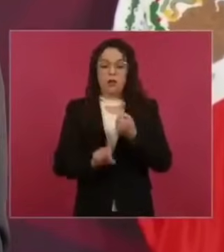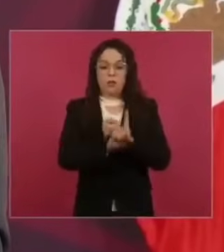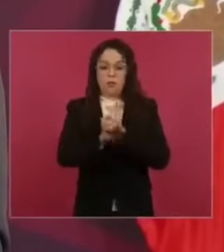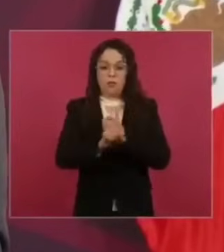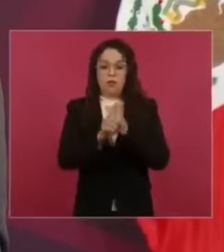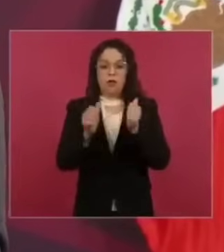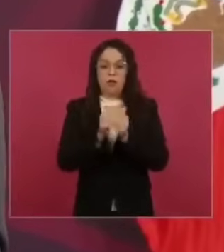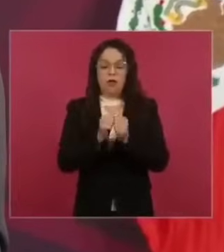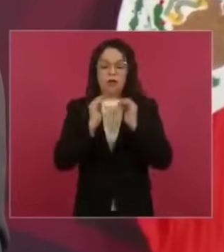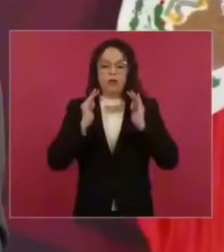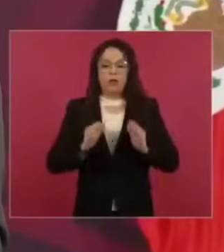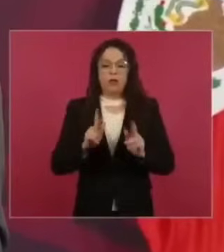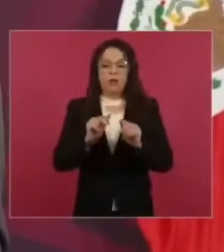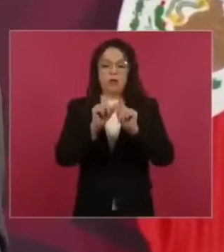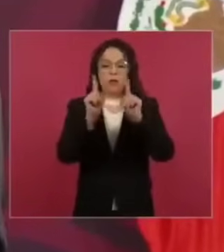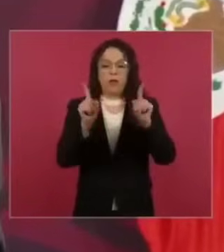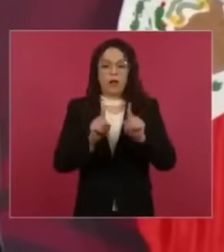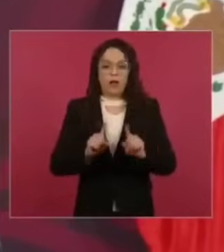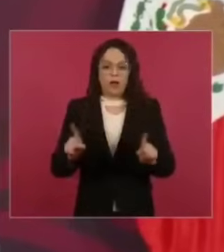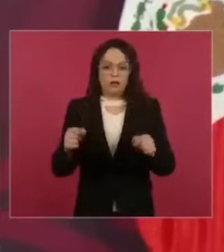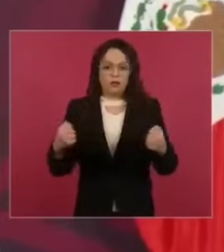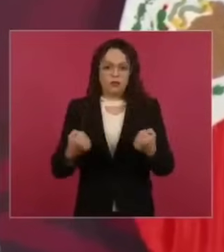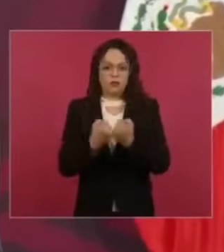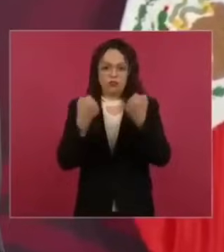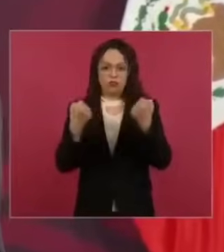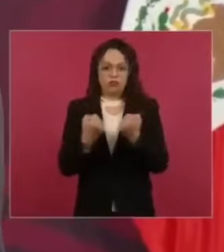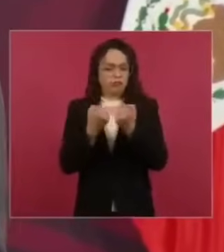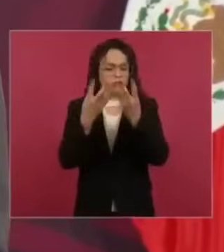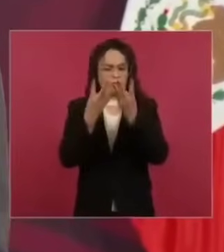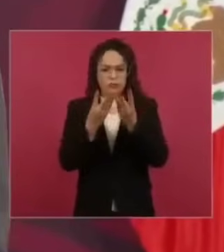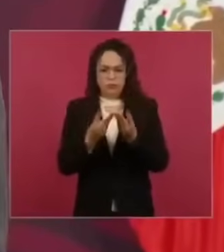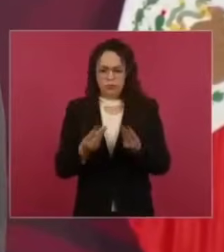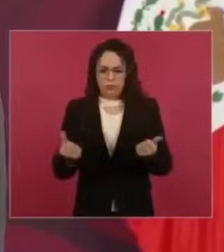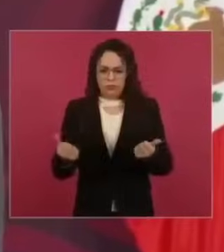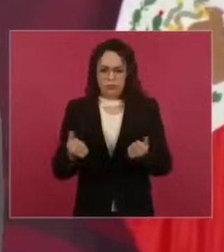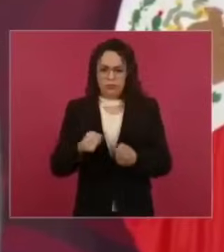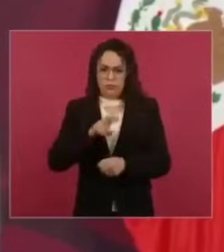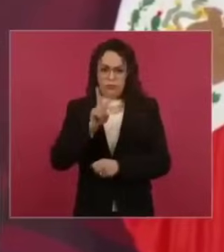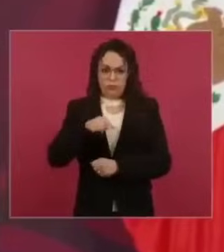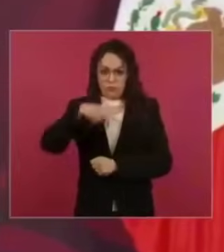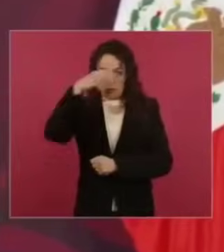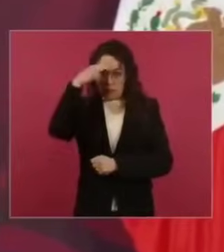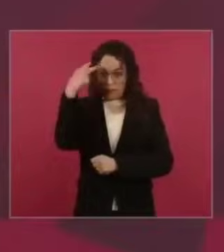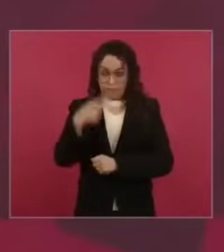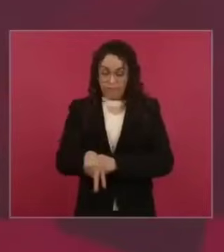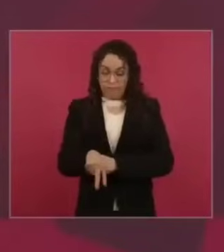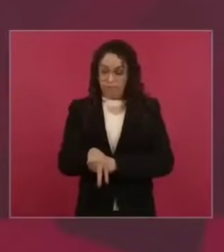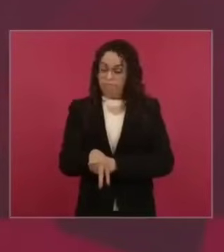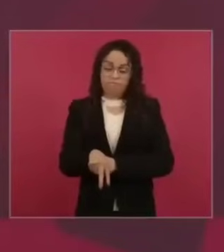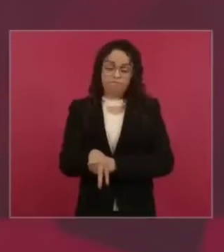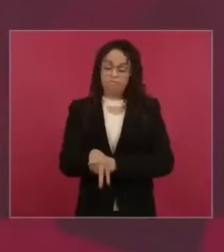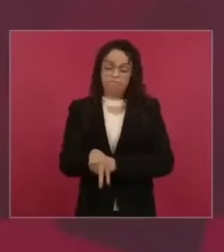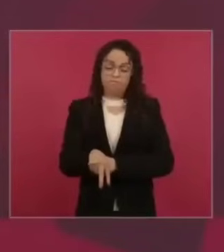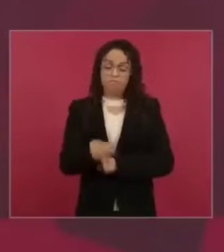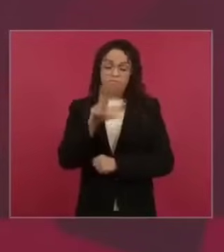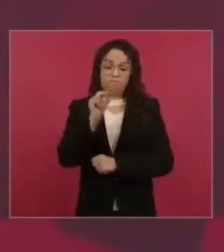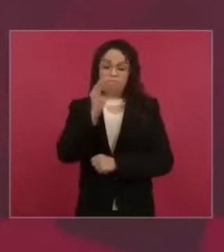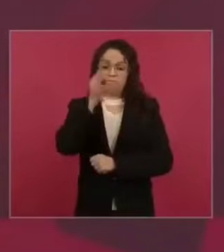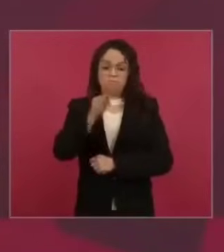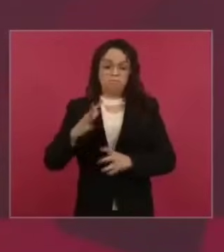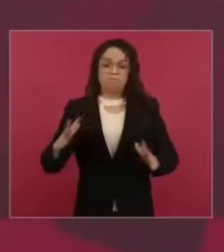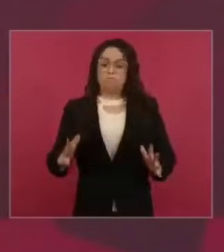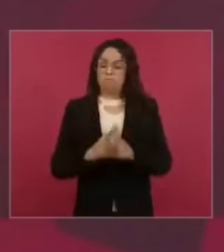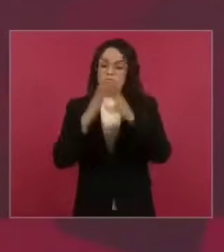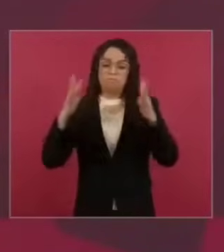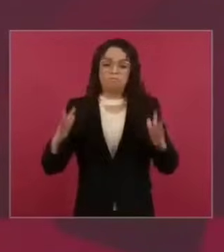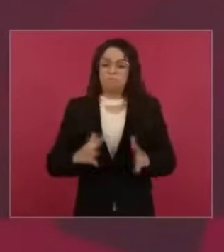que no quisieron ni siquiera aumentarlo año con año a la inflación que había esos años, sino que se quedaba por abajo de la inflación, y esto hacía